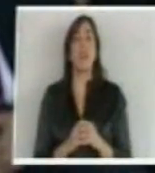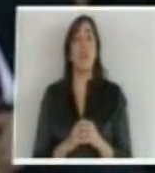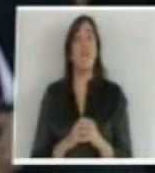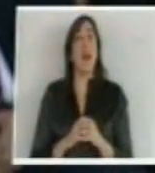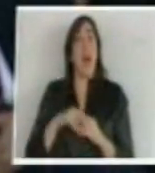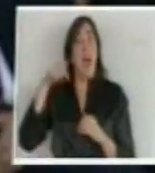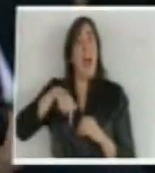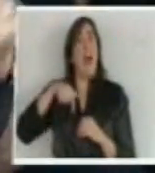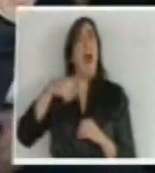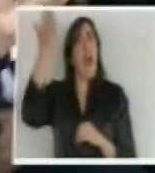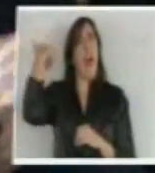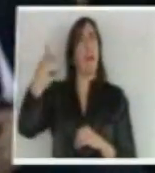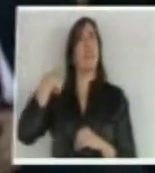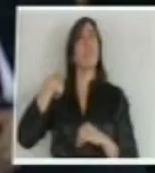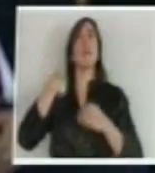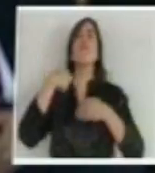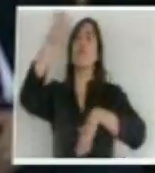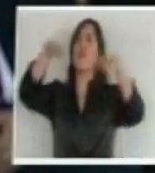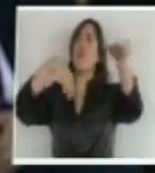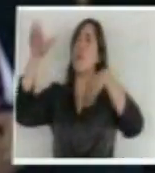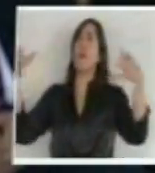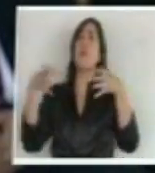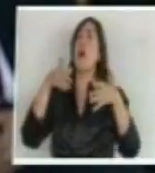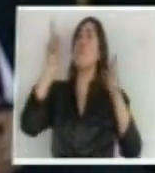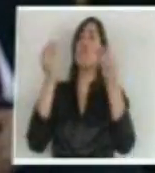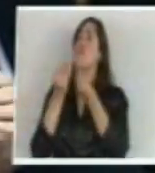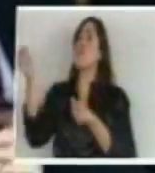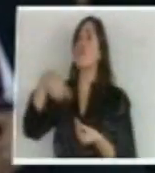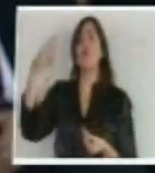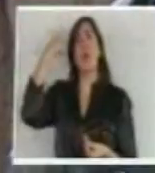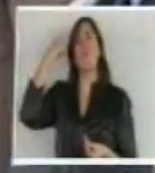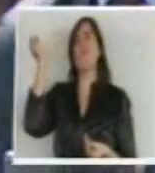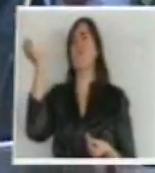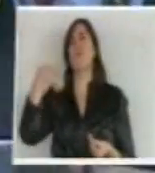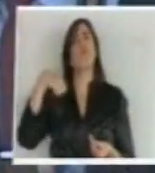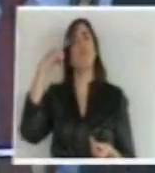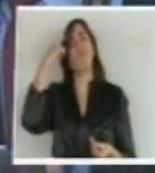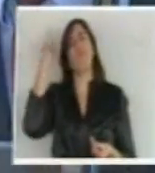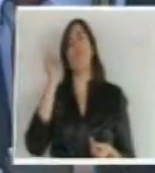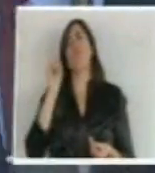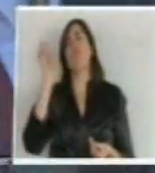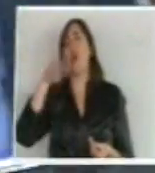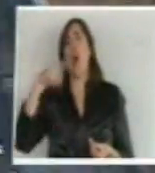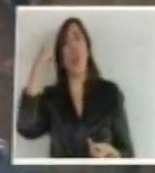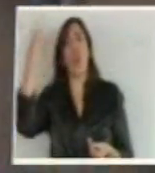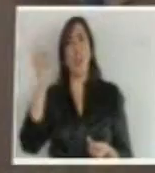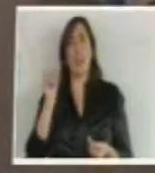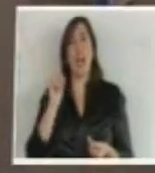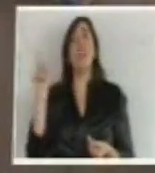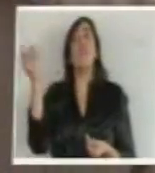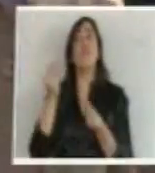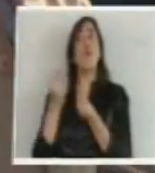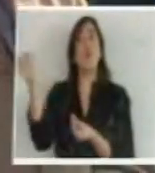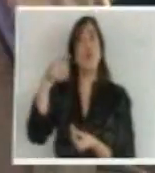lanzamos esa convocatoria. Algunos creyeron que era un ejercicio más. Se habían olvidado que cuando